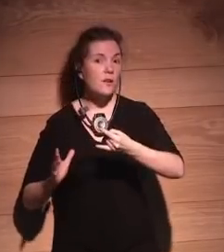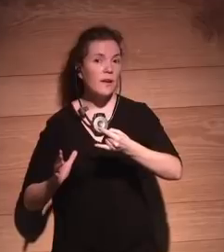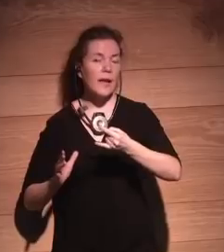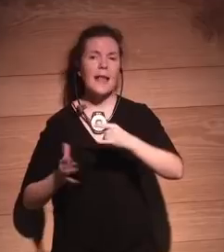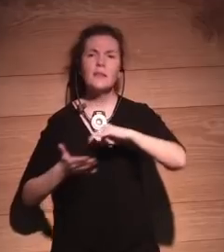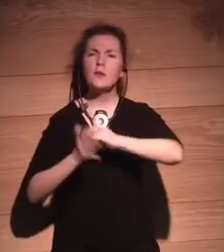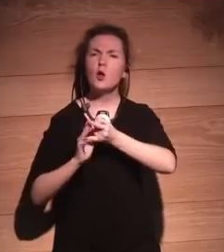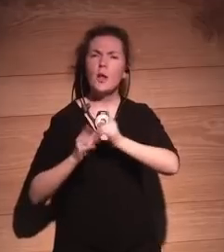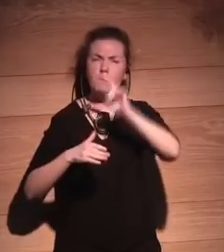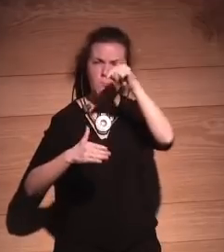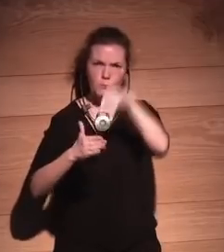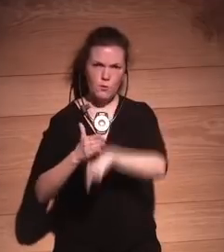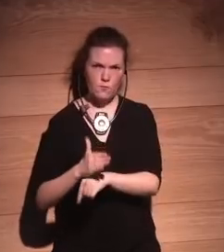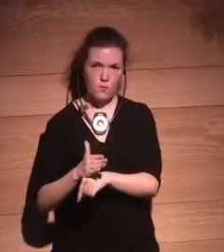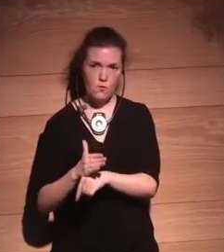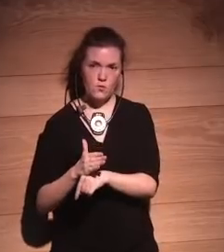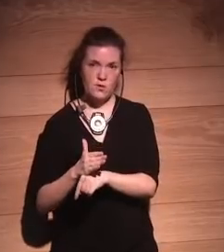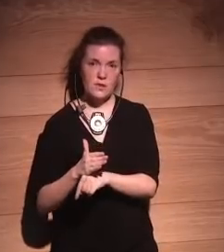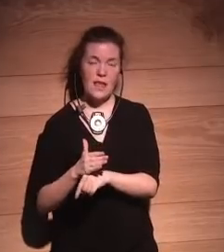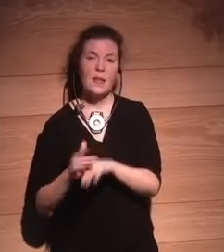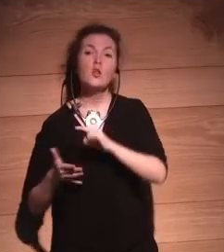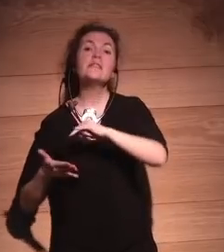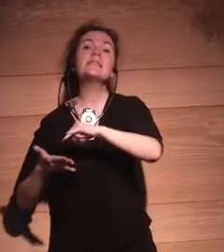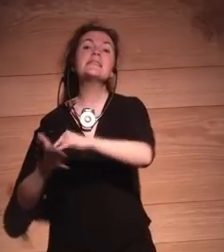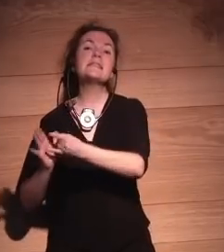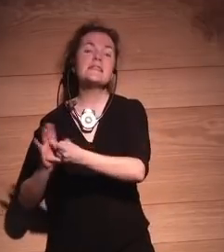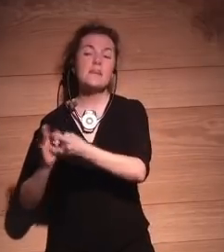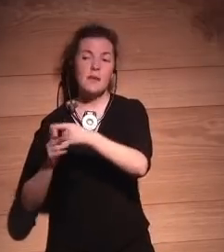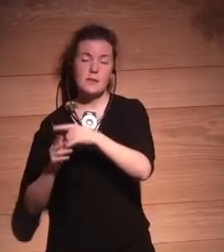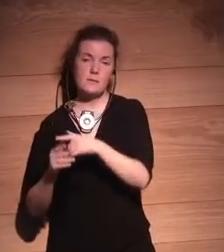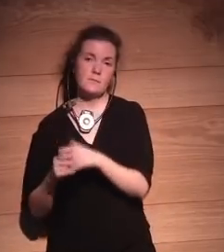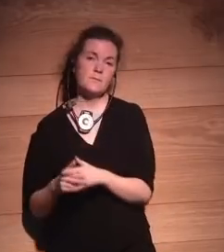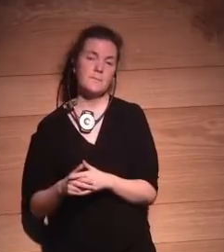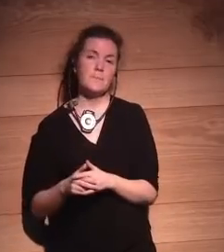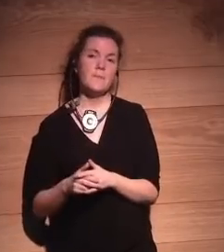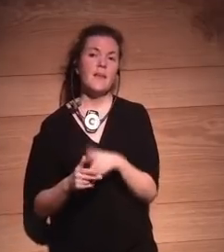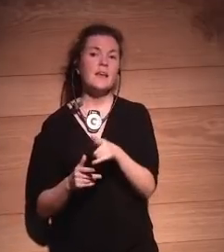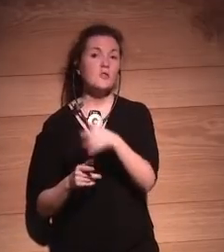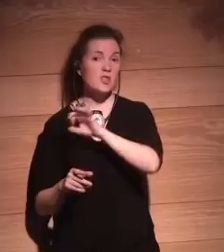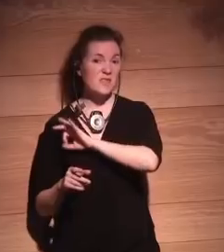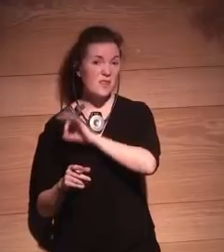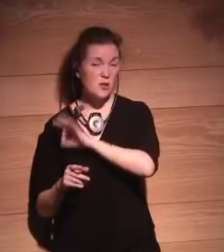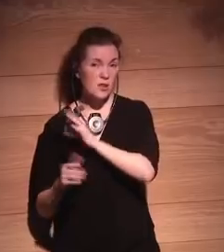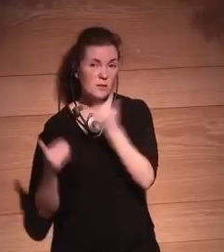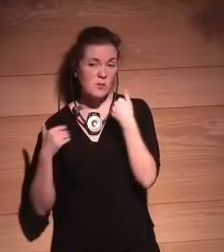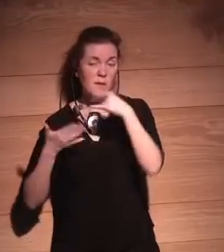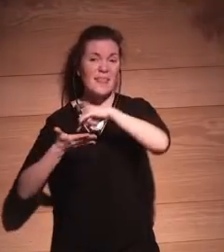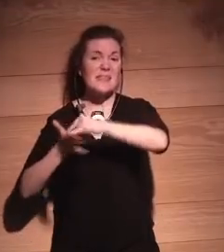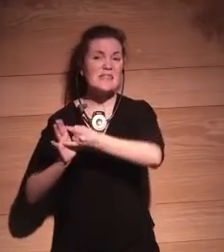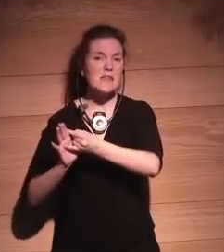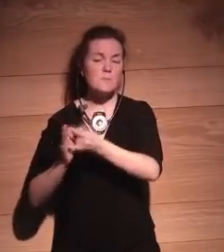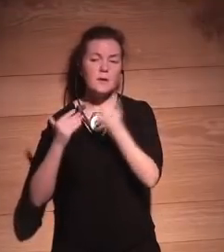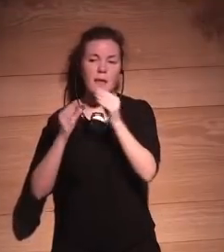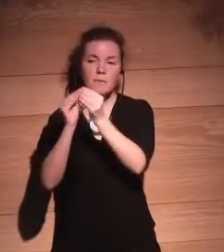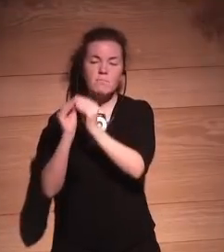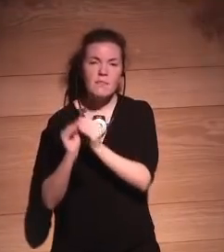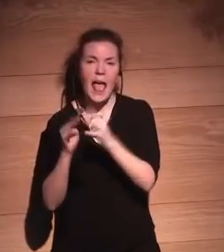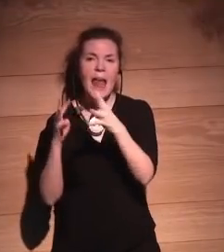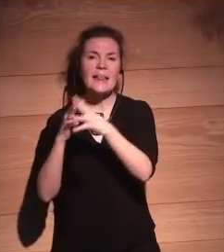tecnología más profunda, en los de sistemas, en los que calificamos como los de sistemas. Estos señores que se encargan de hacer la